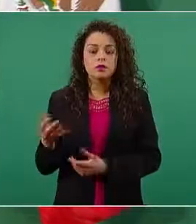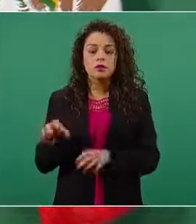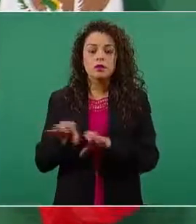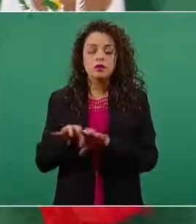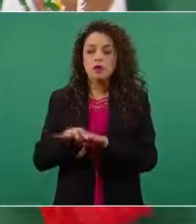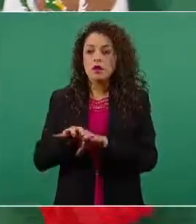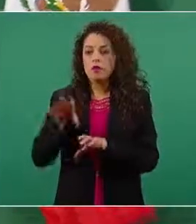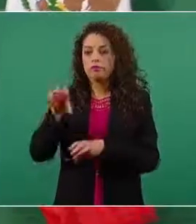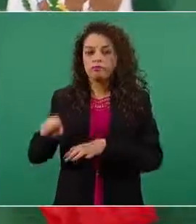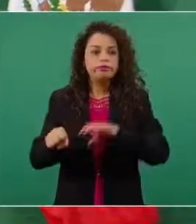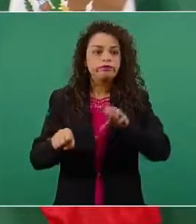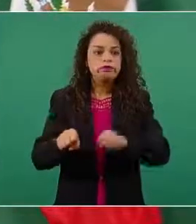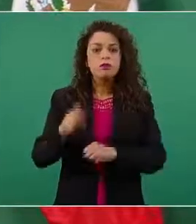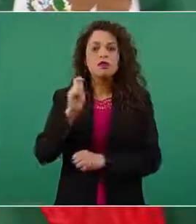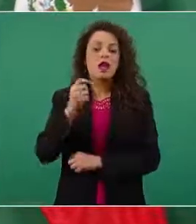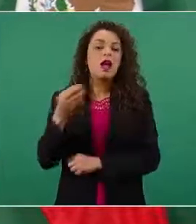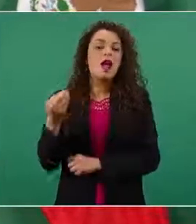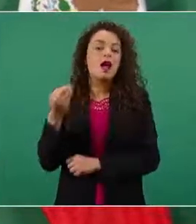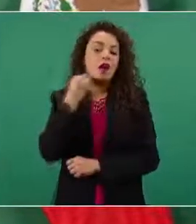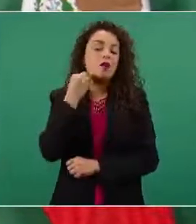un abogado,